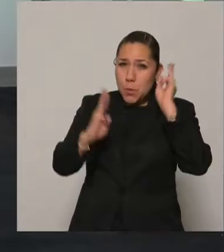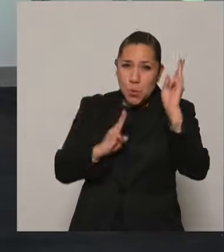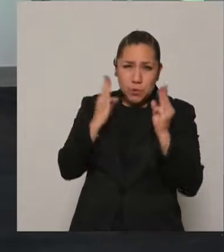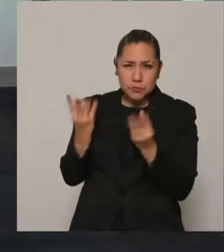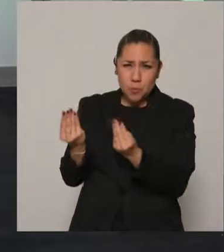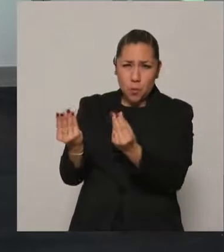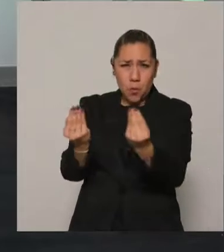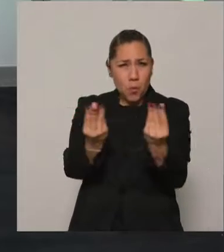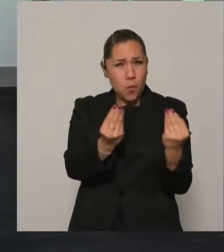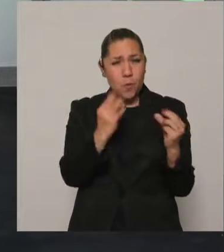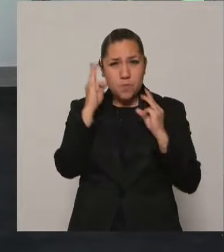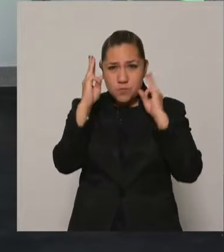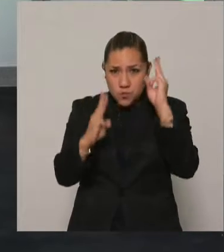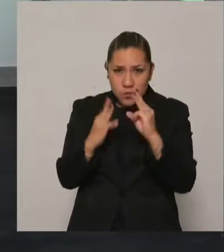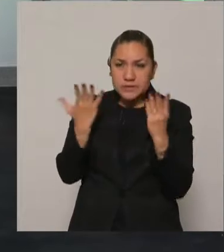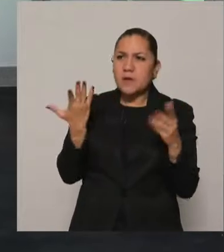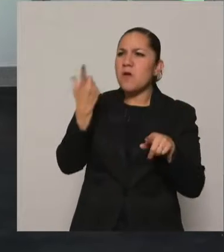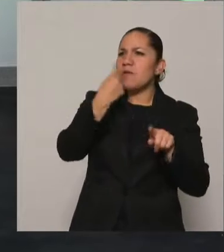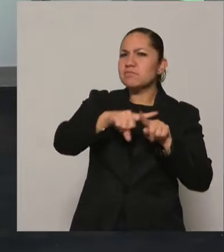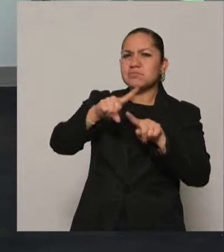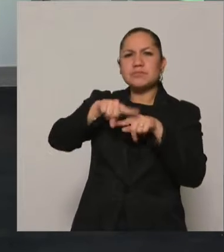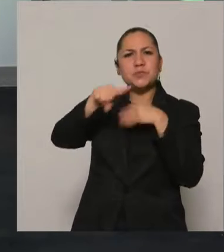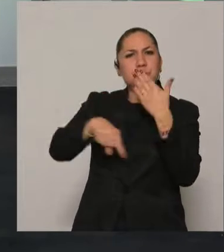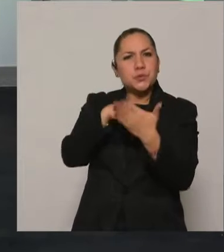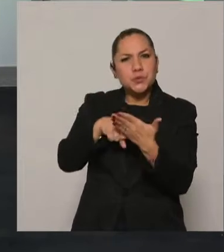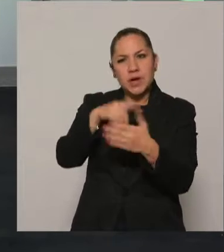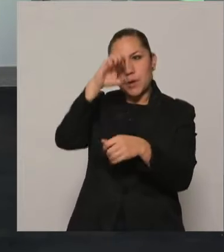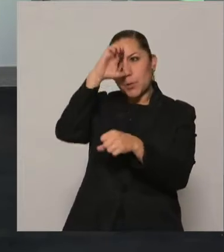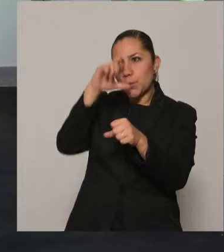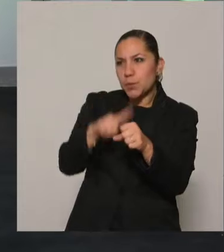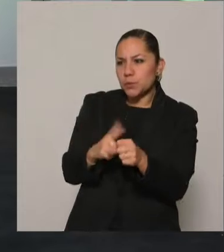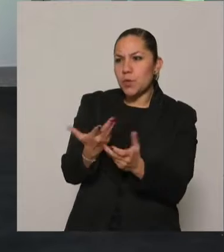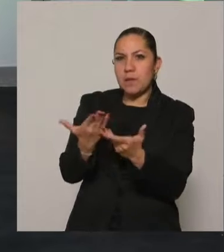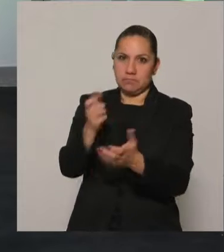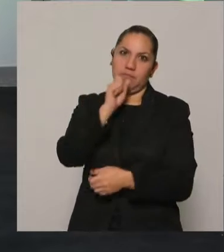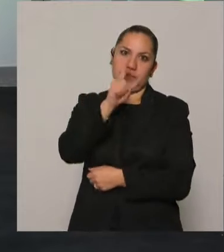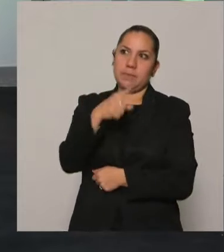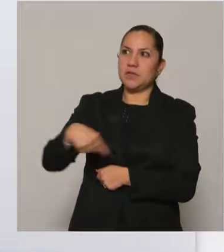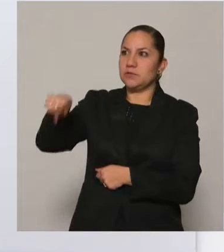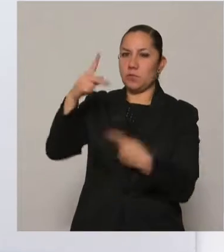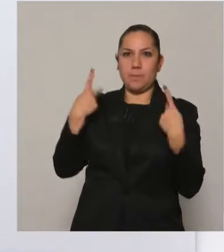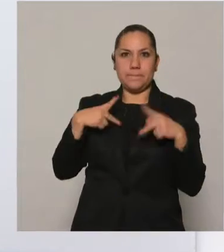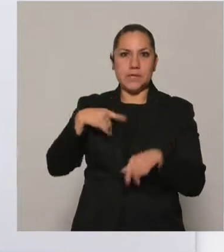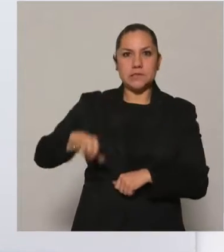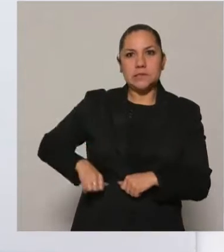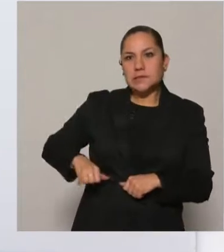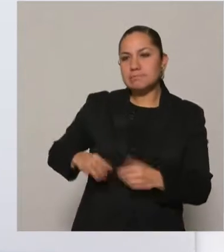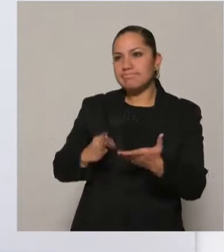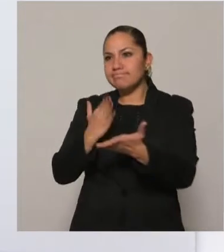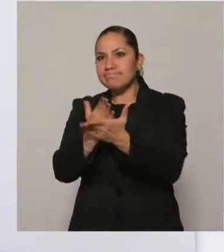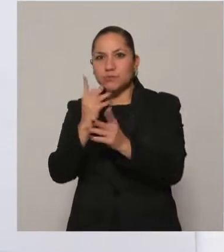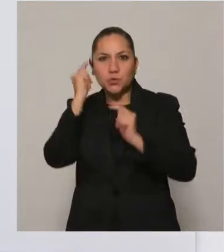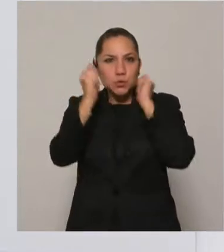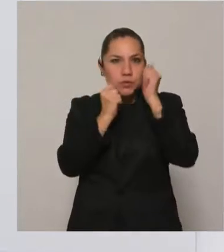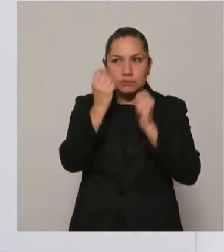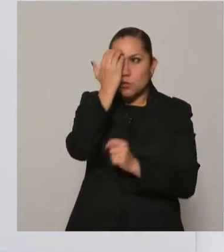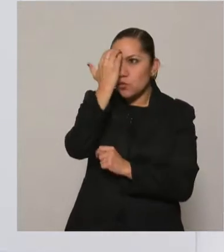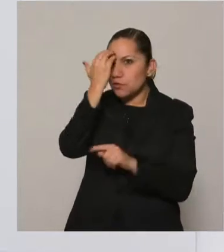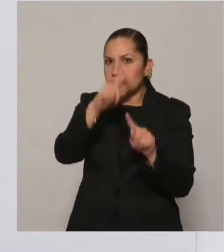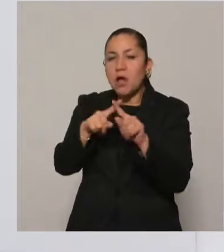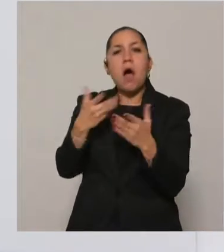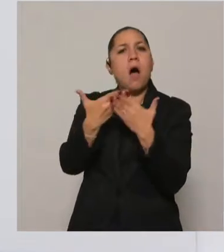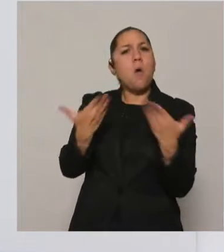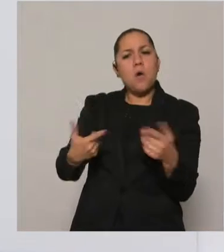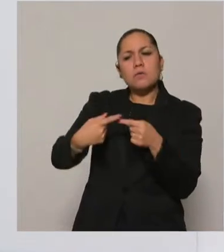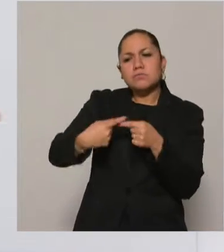pues también hay muchísimos otros atractivos turísticos. ¿Cómo nos va a ir ahora con la derrama económica a la